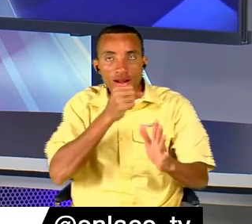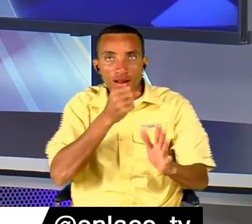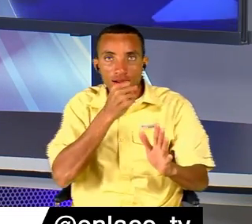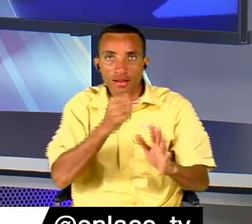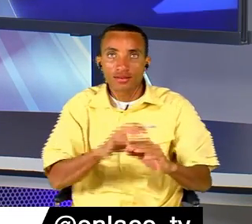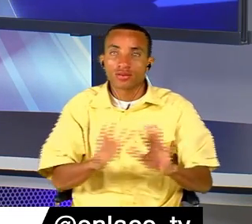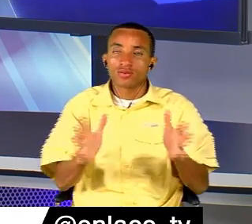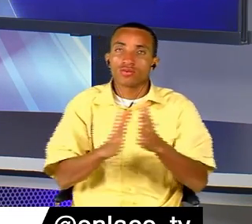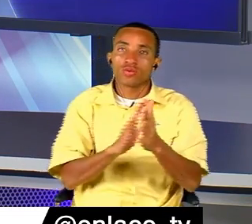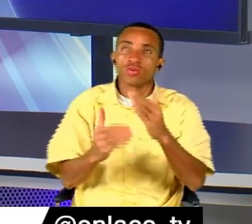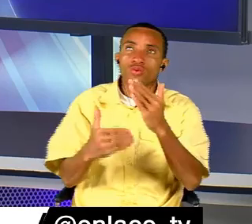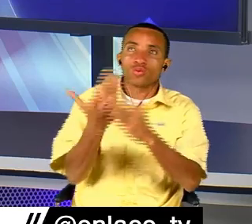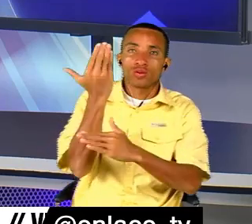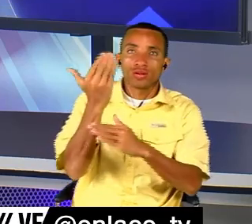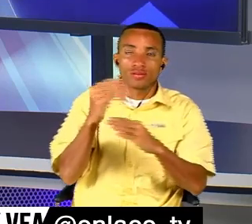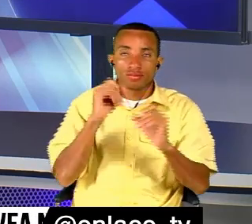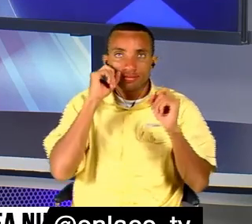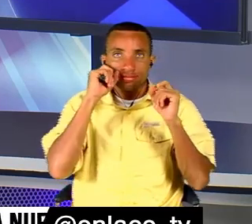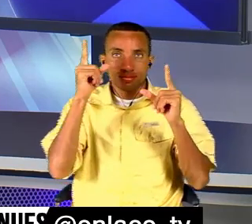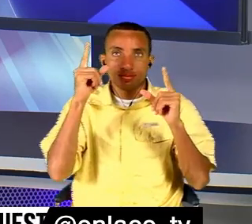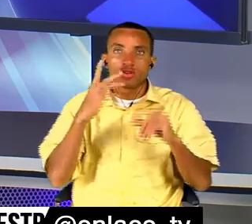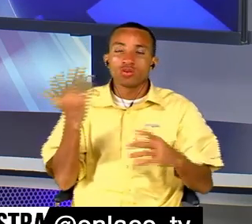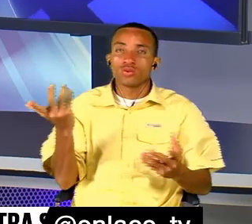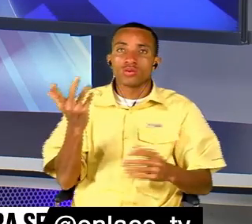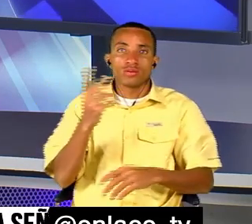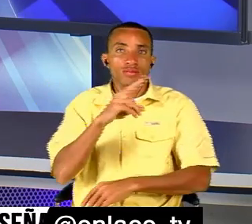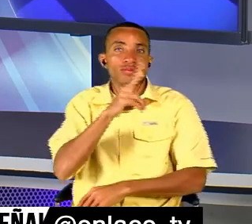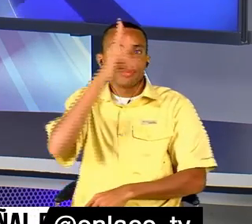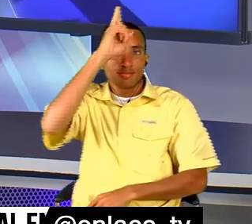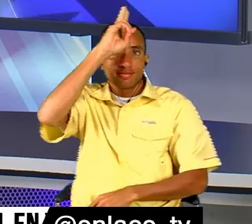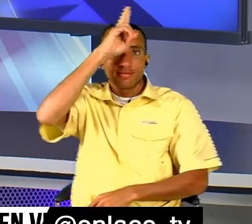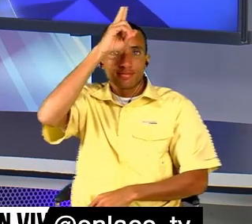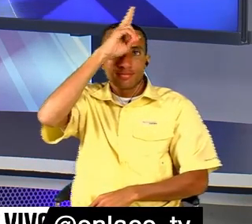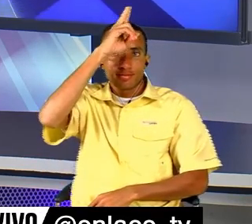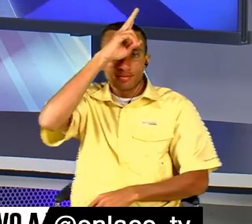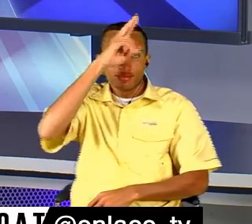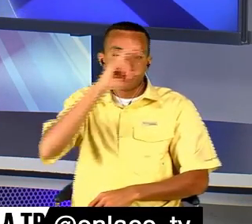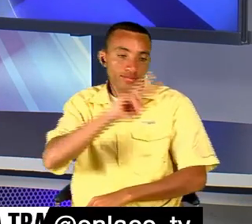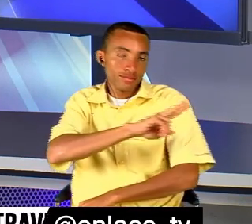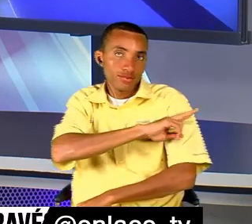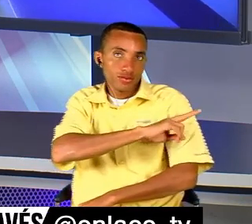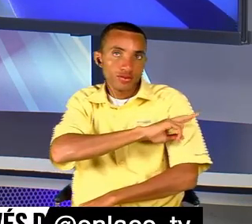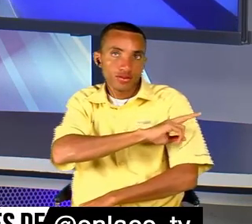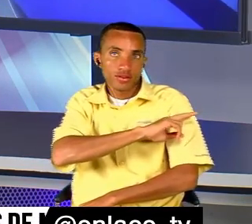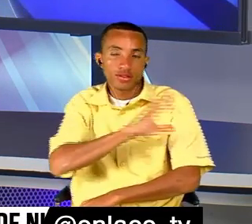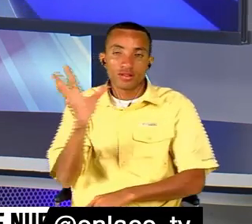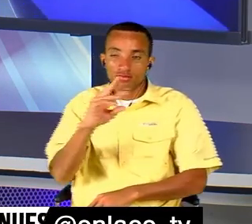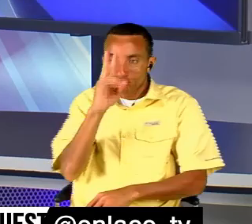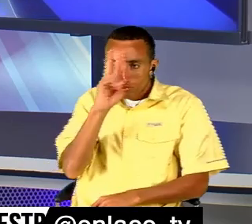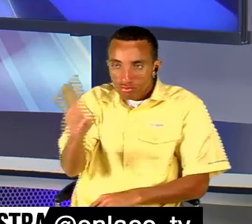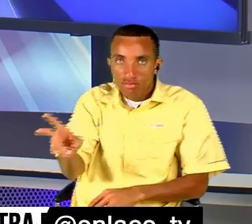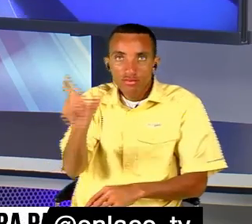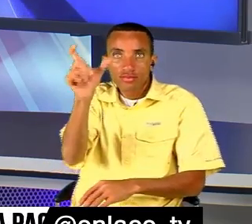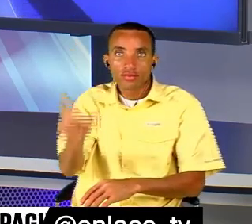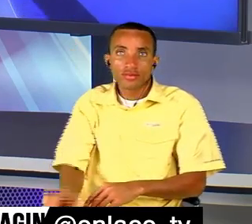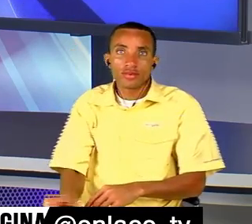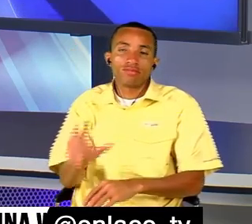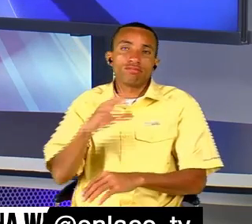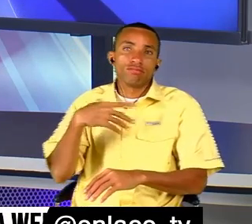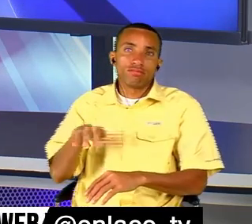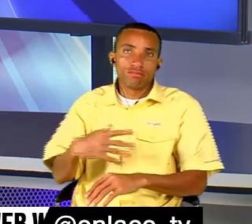premios emprendedores en el Hotel Pipatón, una noche de reconocimiento a nuestros empresarios locales. Por eso